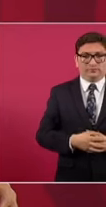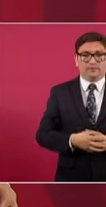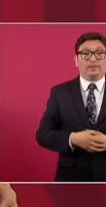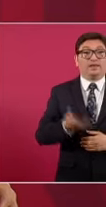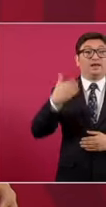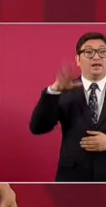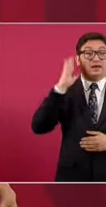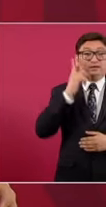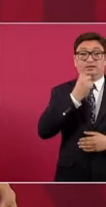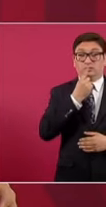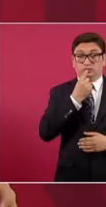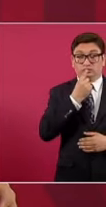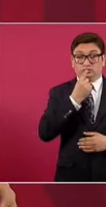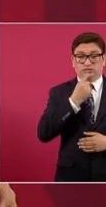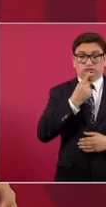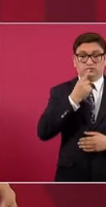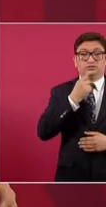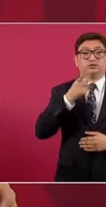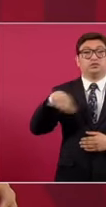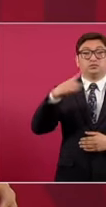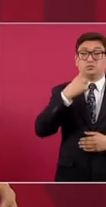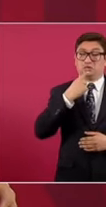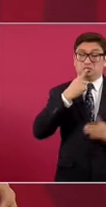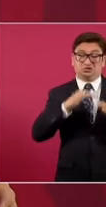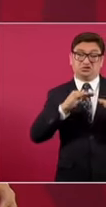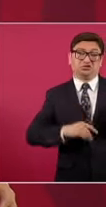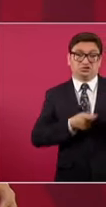los policías más represores